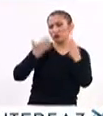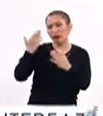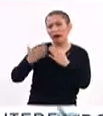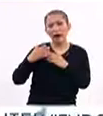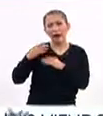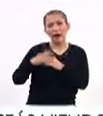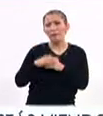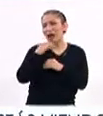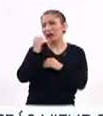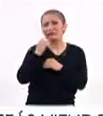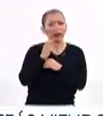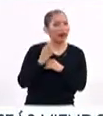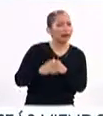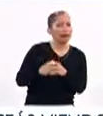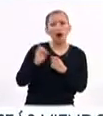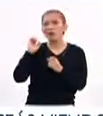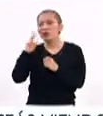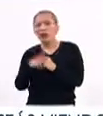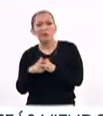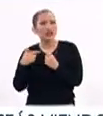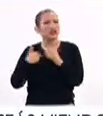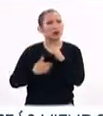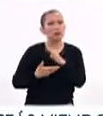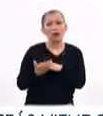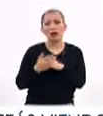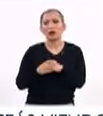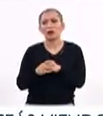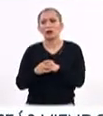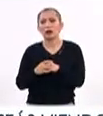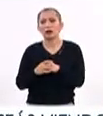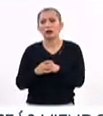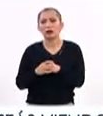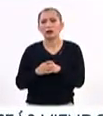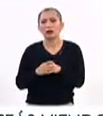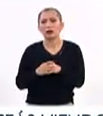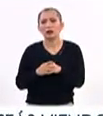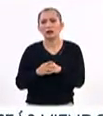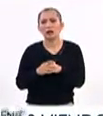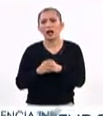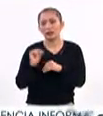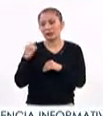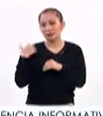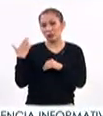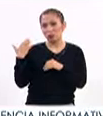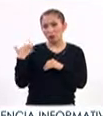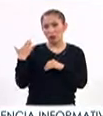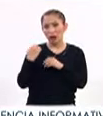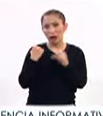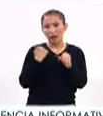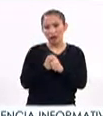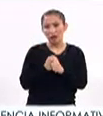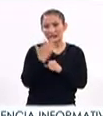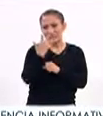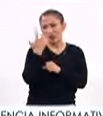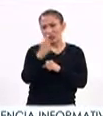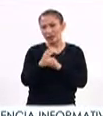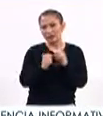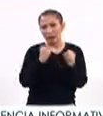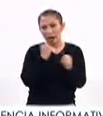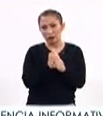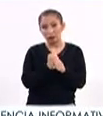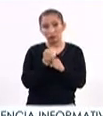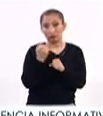a Alemania, Europa, voy a estar haciendo, de hecho hasta hace pocos años, hasta hace 5 o 10 años,